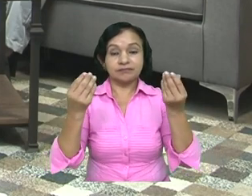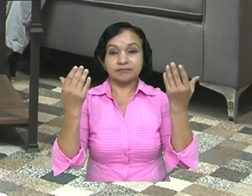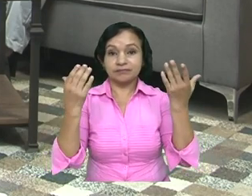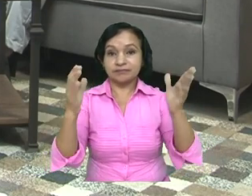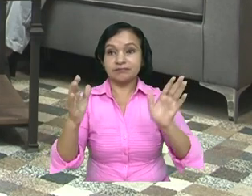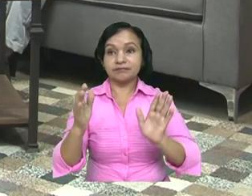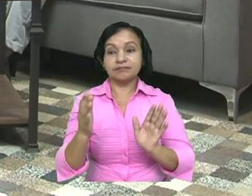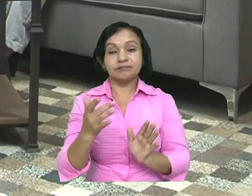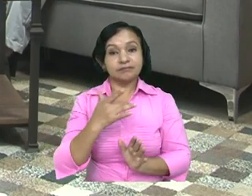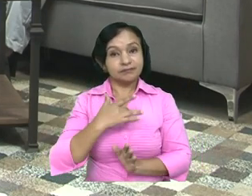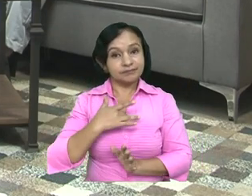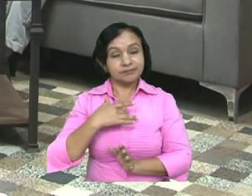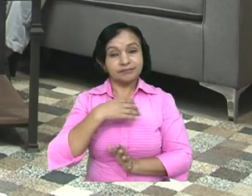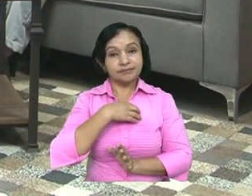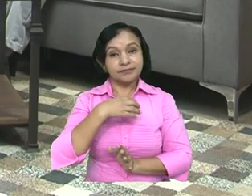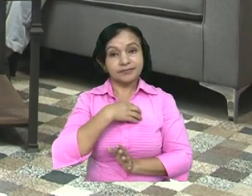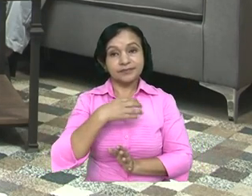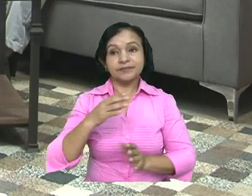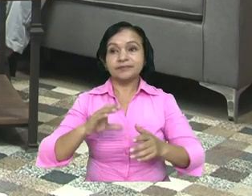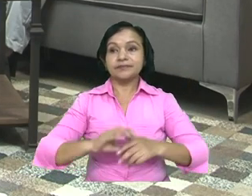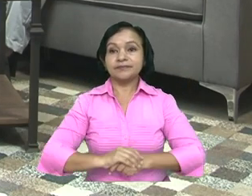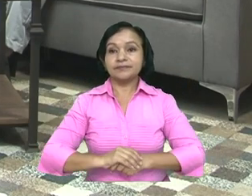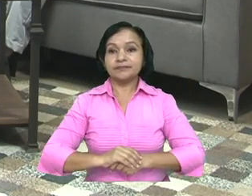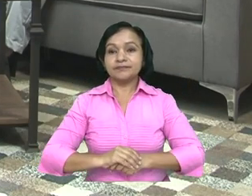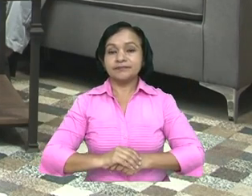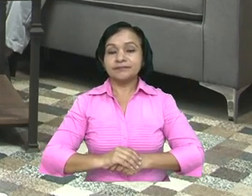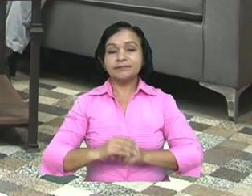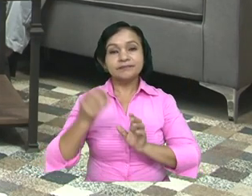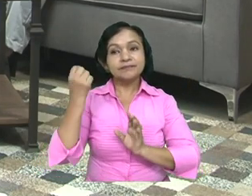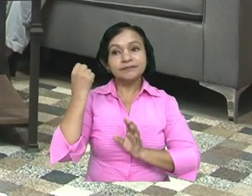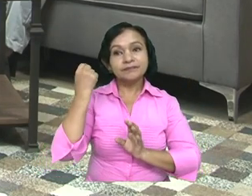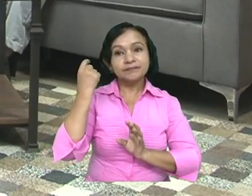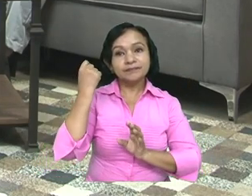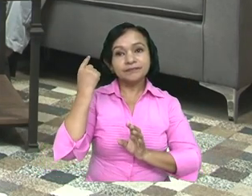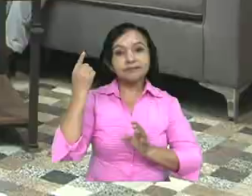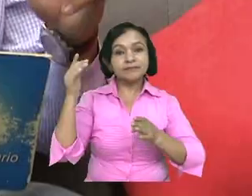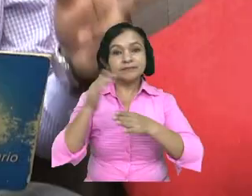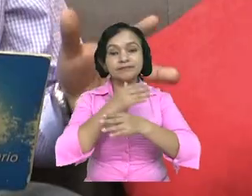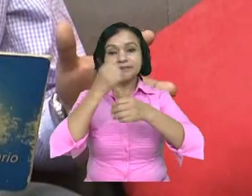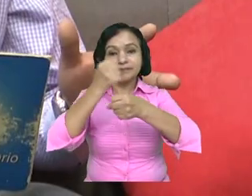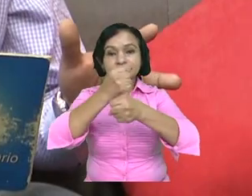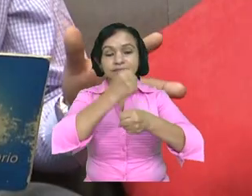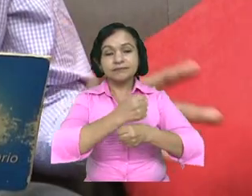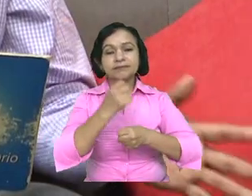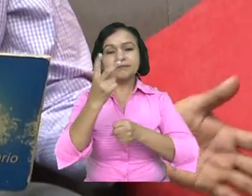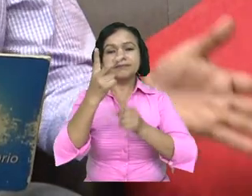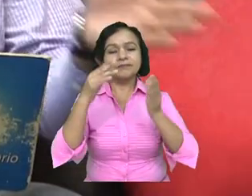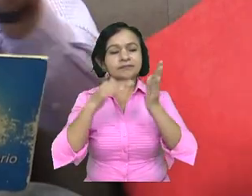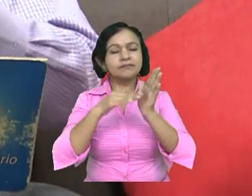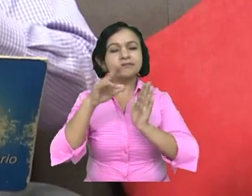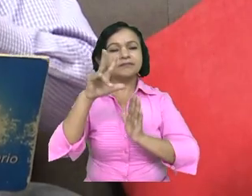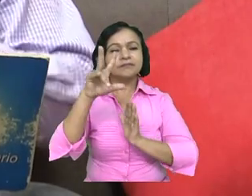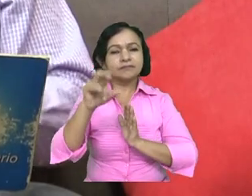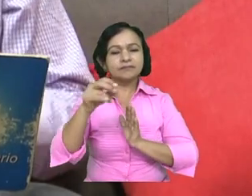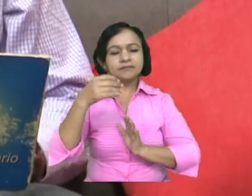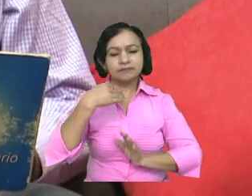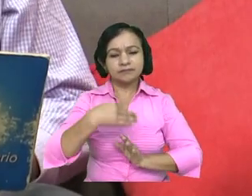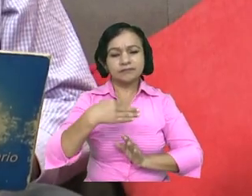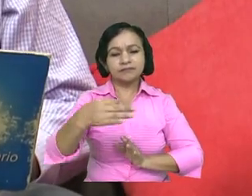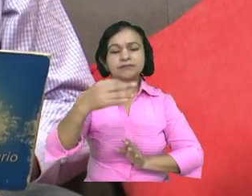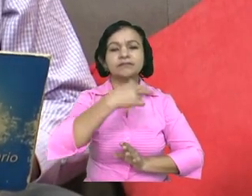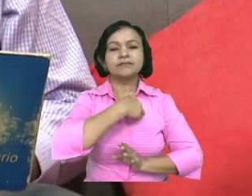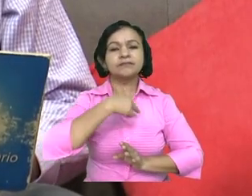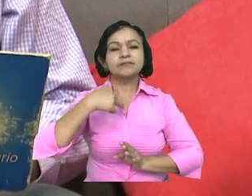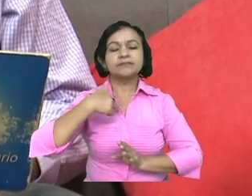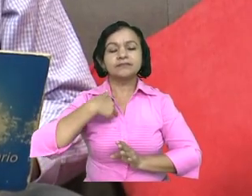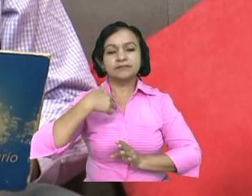para satisfacer muchas necesidades. Compañera, entender las dimensiones del trabajo en el 2020 y lo que de cara, ¿no? Lo que falta de